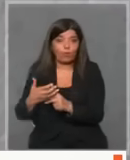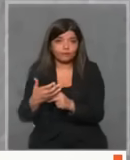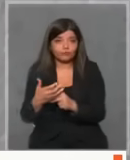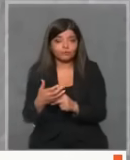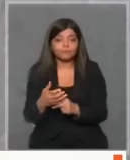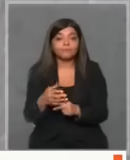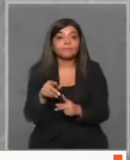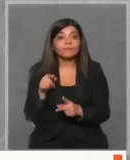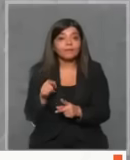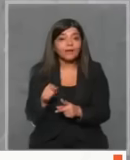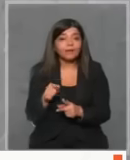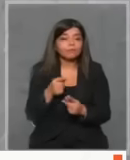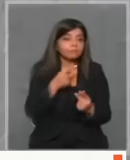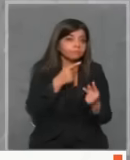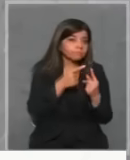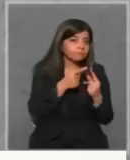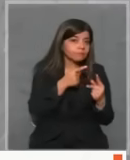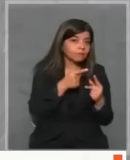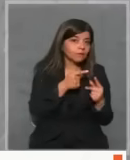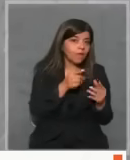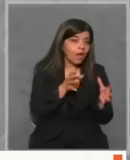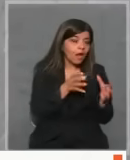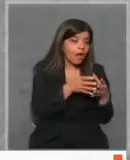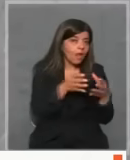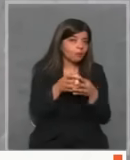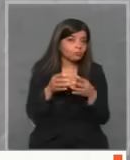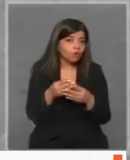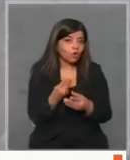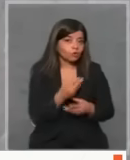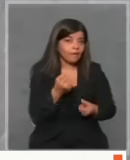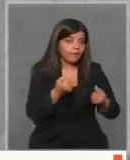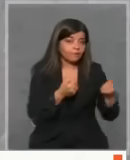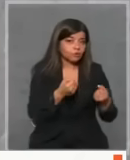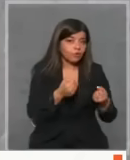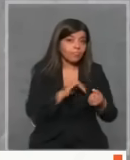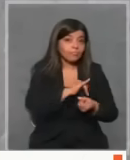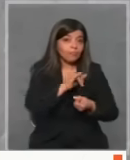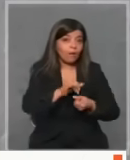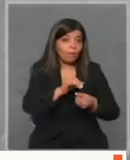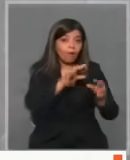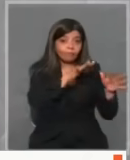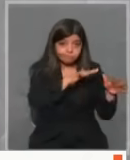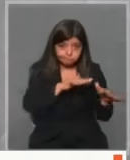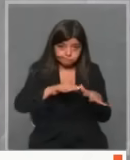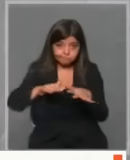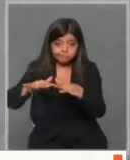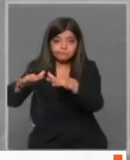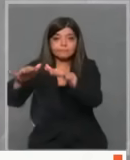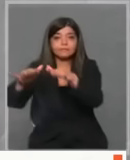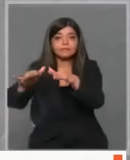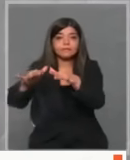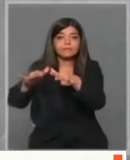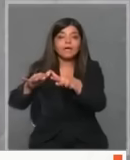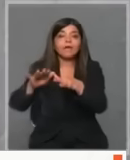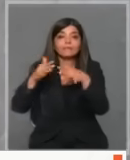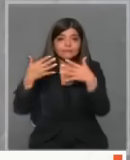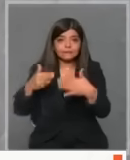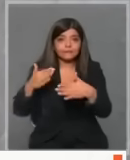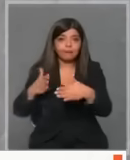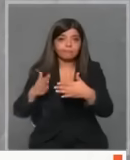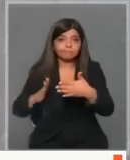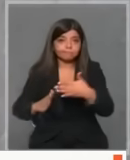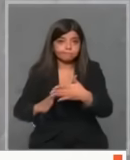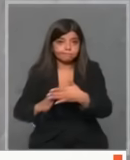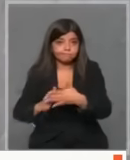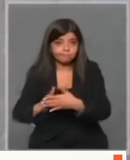Ahí se produce una pequeña conversación entre los ocupantes de estos vehículos y luego, todos juntos, dejan el servicentro. La cuenta regresiva para el secuestro ya estaba